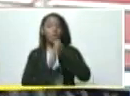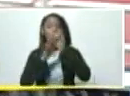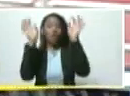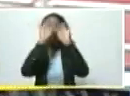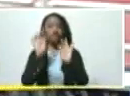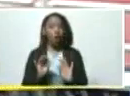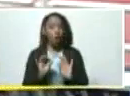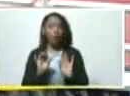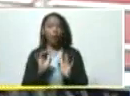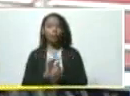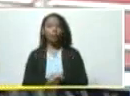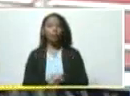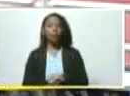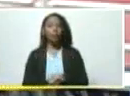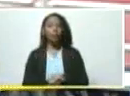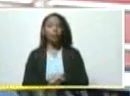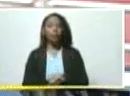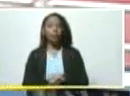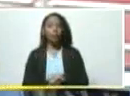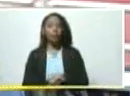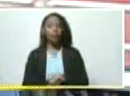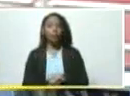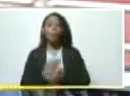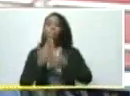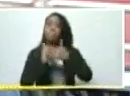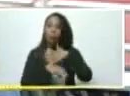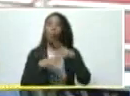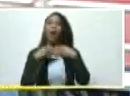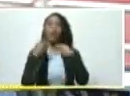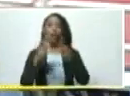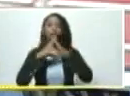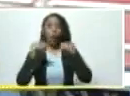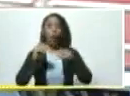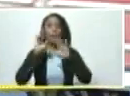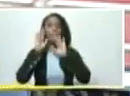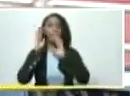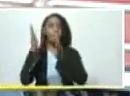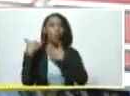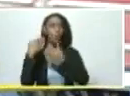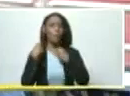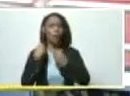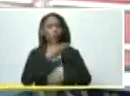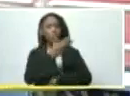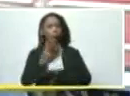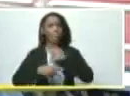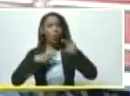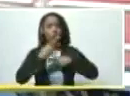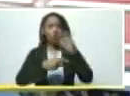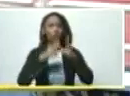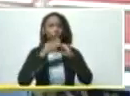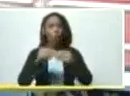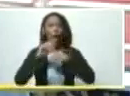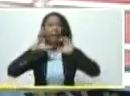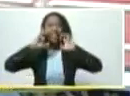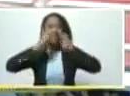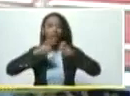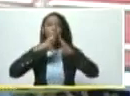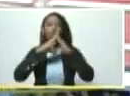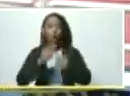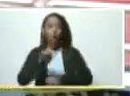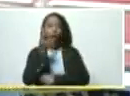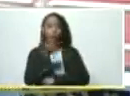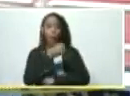con jefatura. Vamos a darle todo el apoyo para que ustedes produzcan todo el maíz, todo el